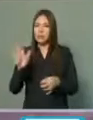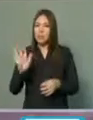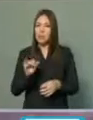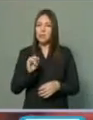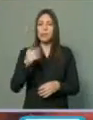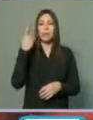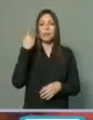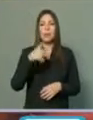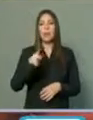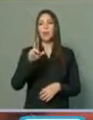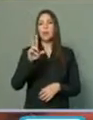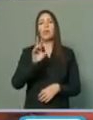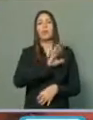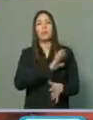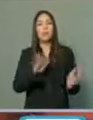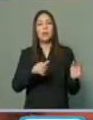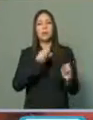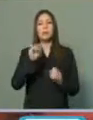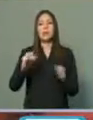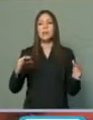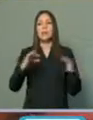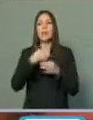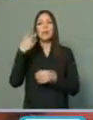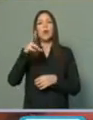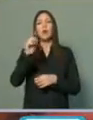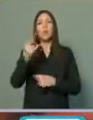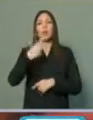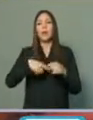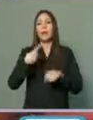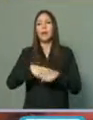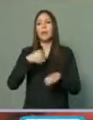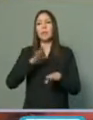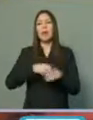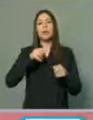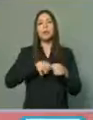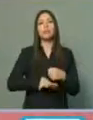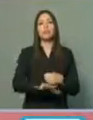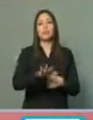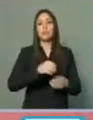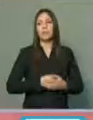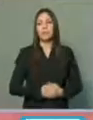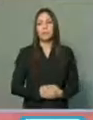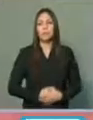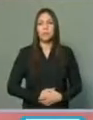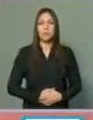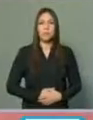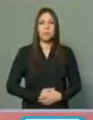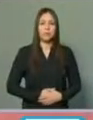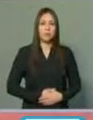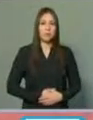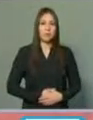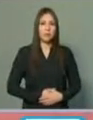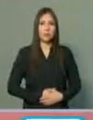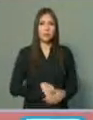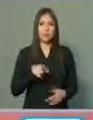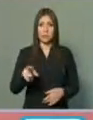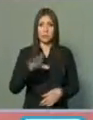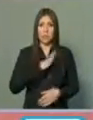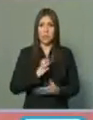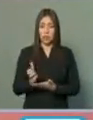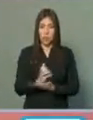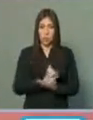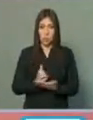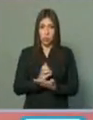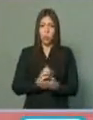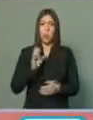otros padecimientos. Claro. Se Ok. asocia a otros, pero no los desencadena. Oye, Doc, ¿Ok? ¿y tiene cura como tal o las personas con fibromialgia ya van a